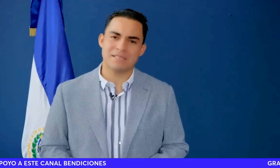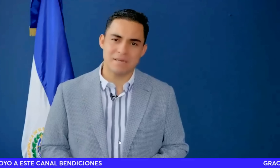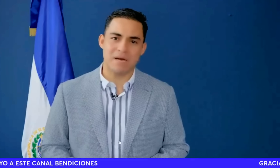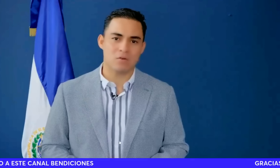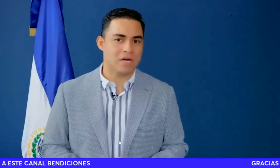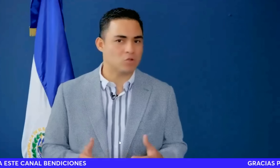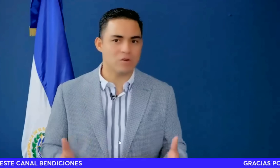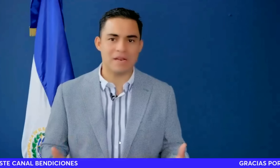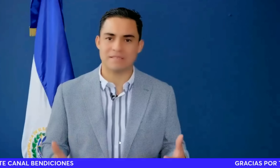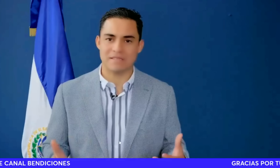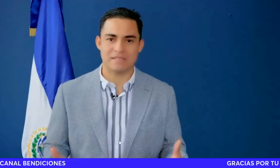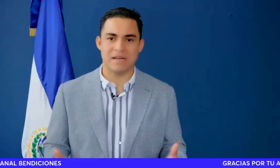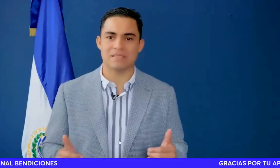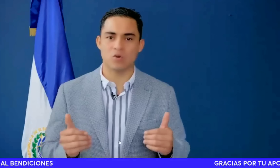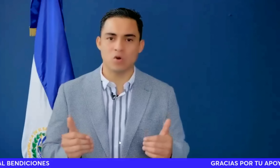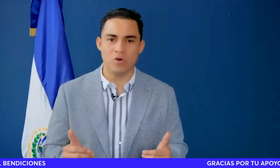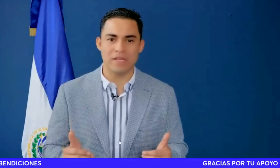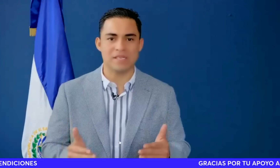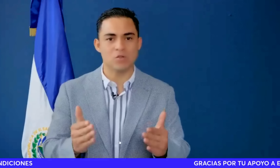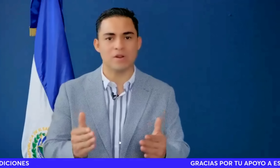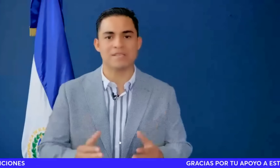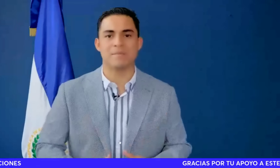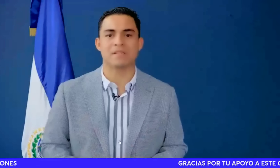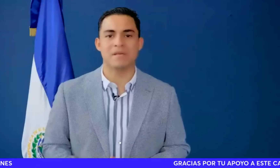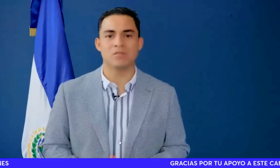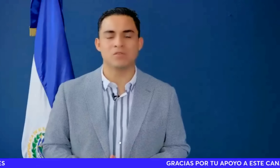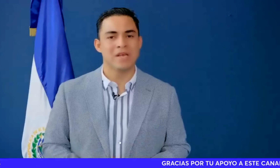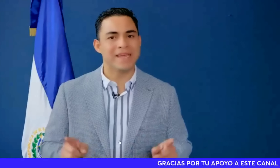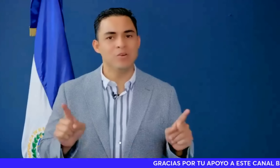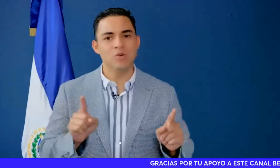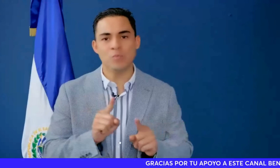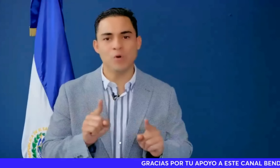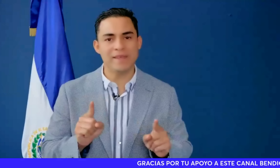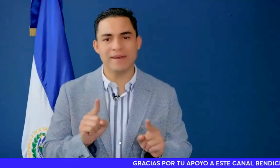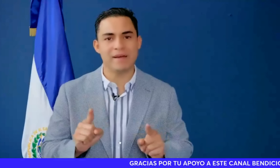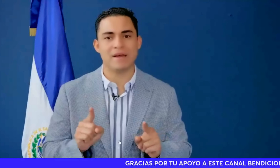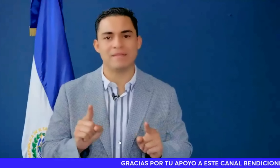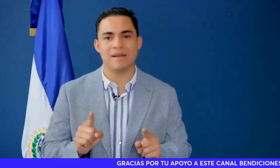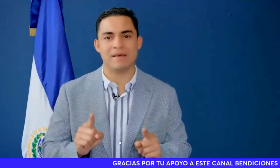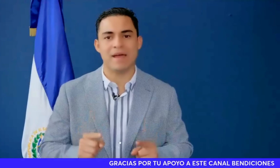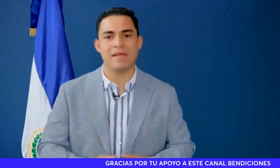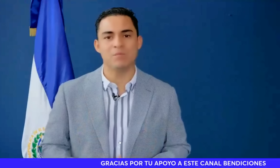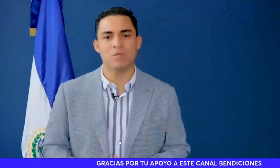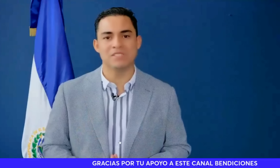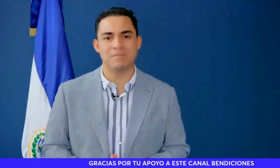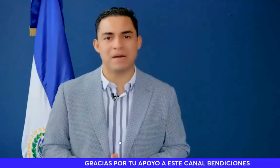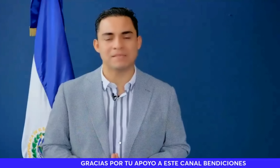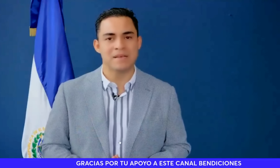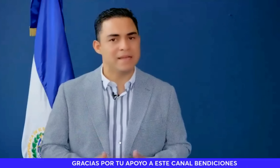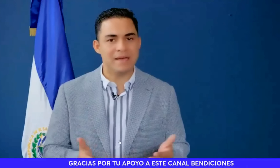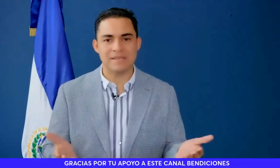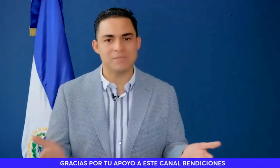se le hace el llamado a todas las residenciales colonias y Torres de apartamentos que no pueden negar la entrada a equipos